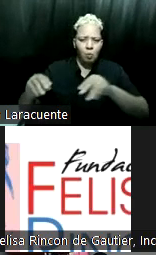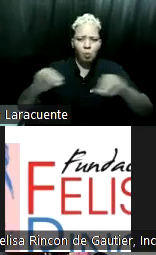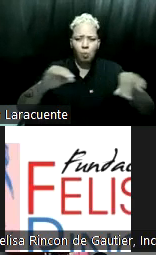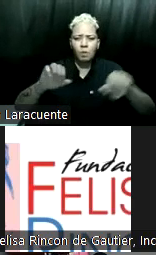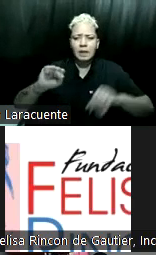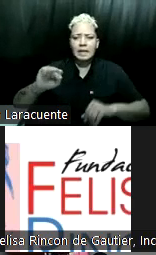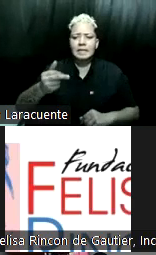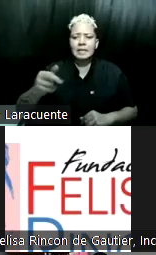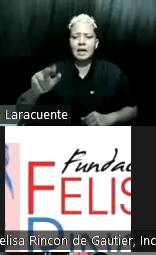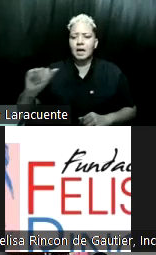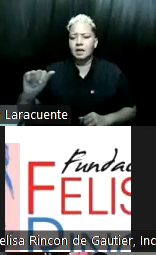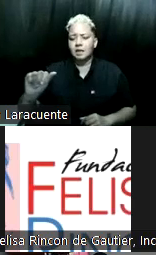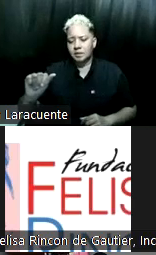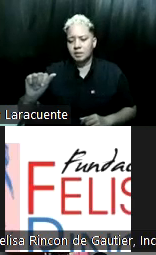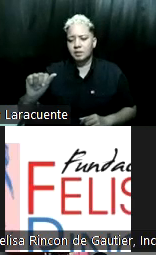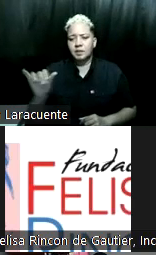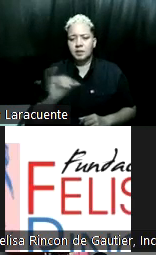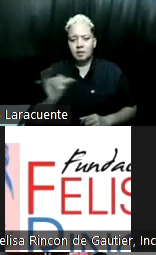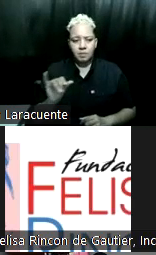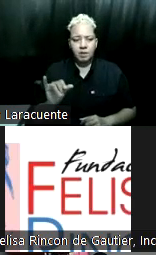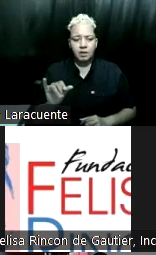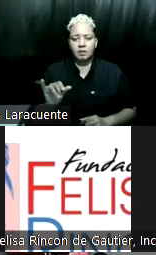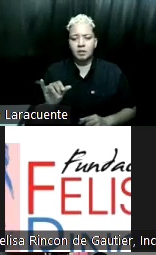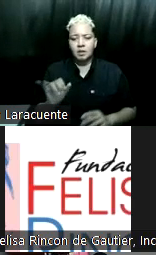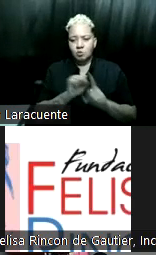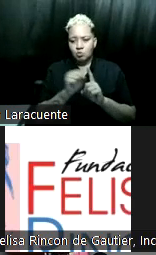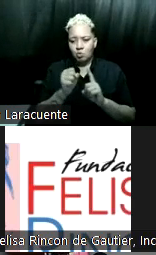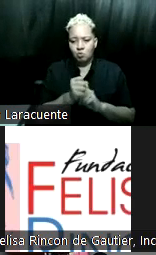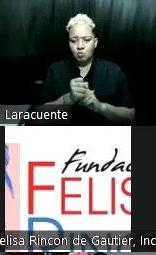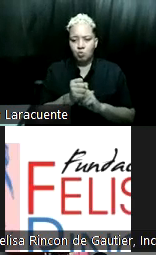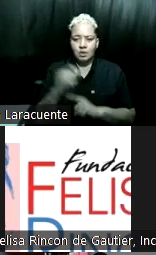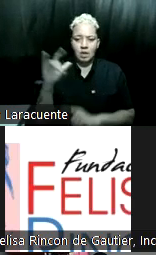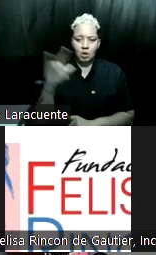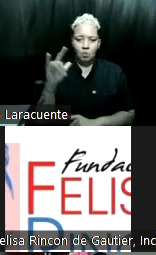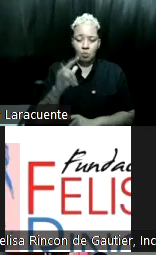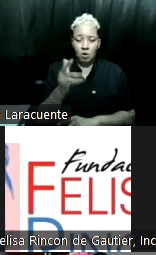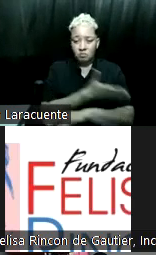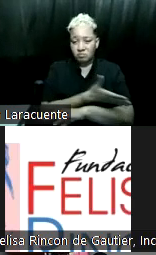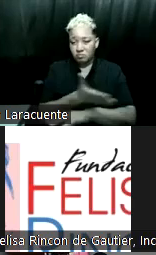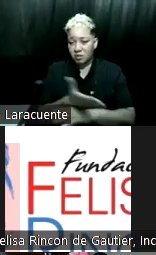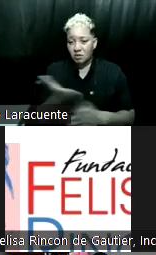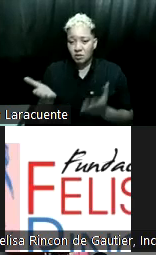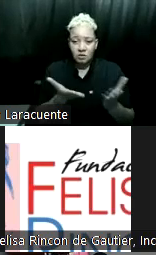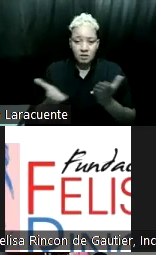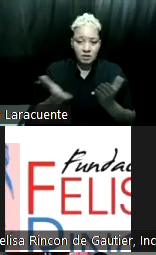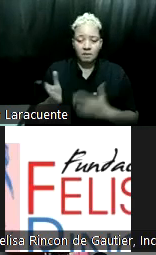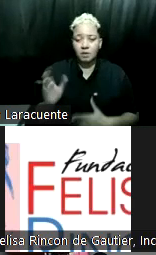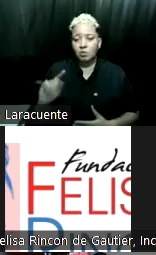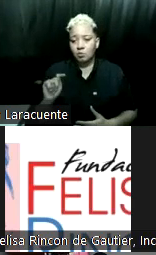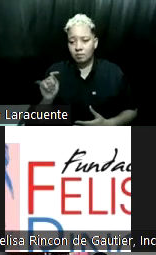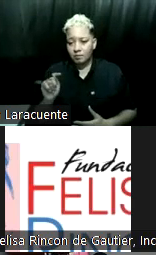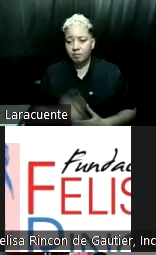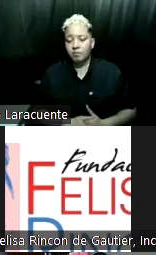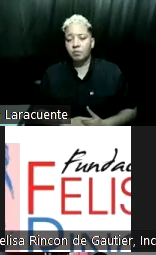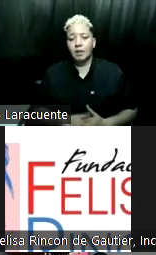comenta también sobre el estado deplorable del aeropuerto y sus servicios sanitarios. Se